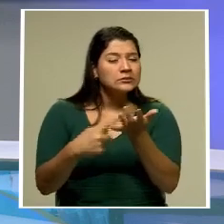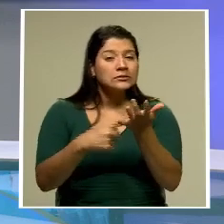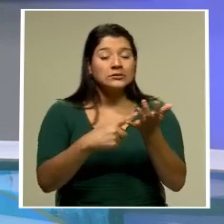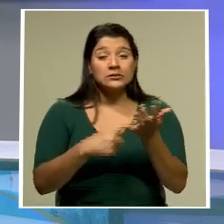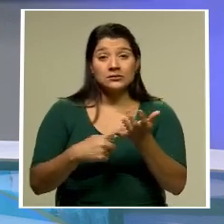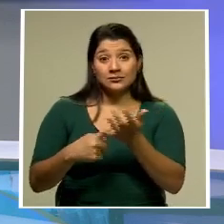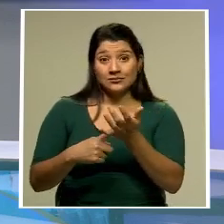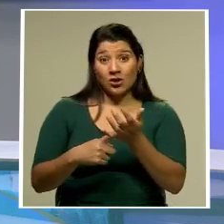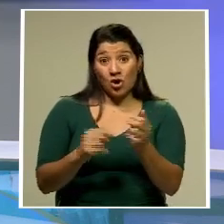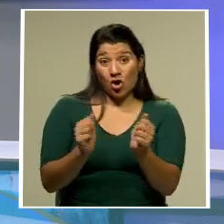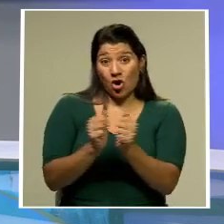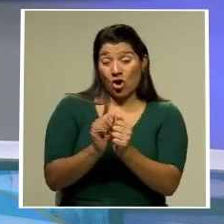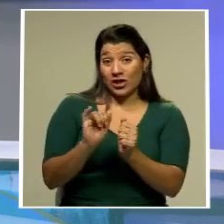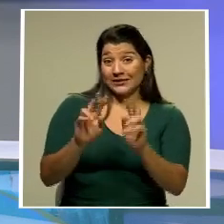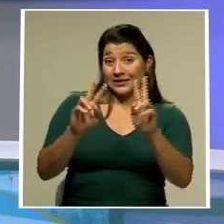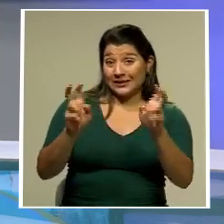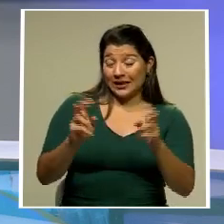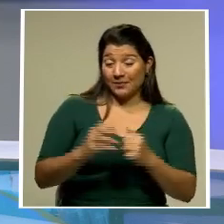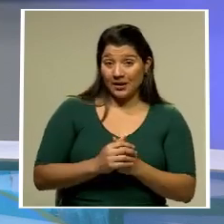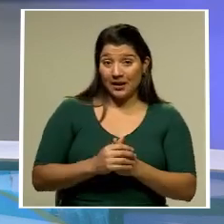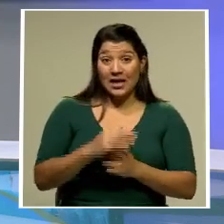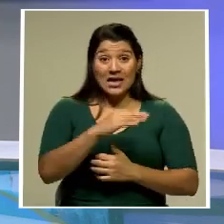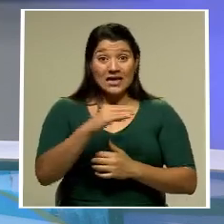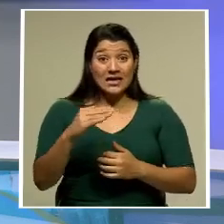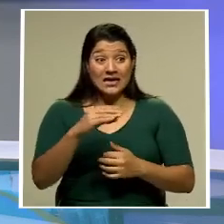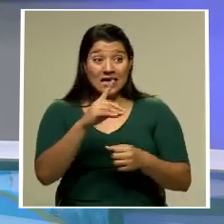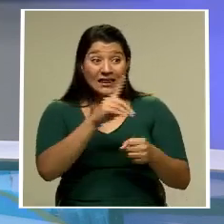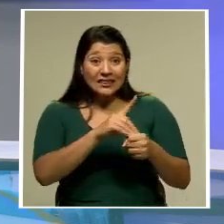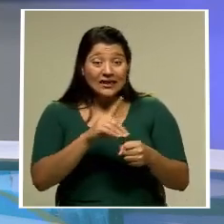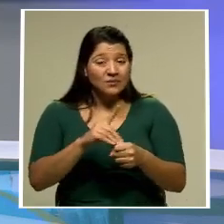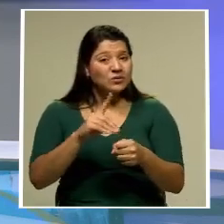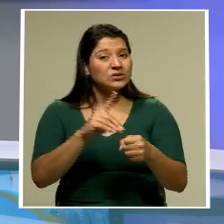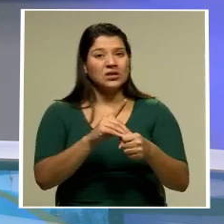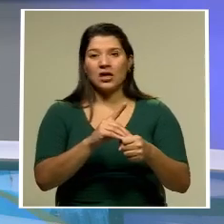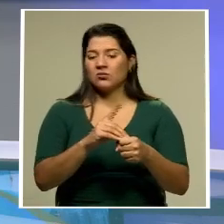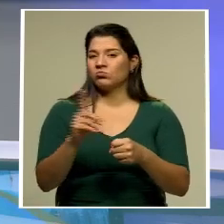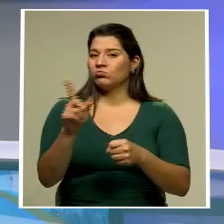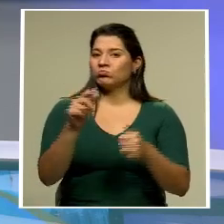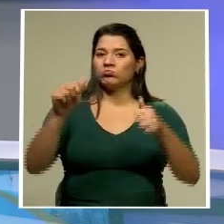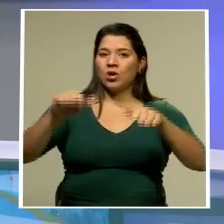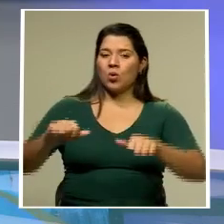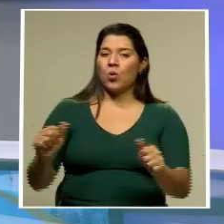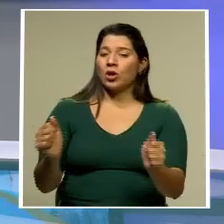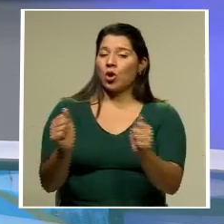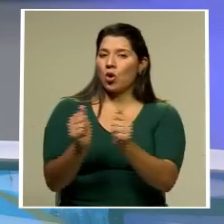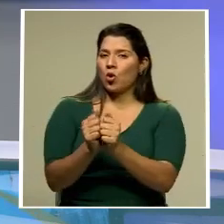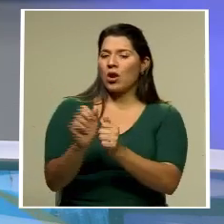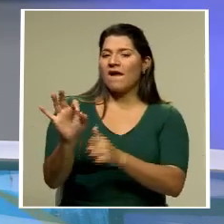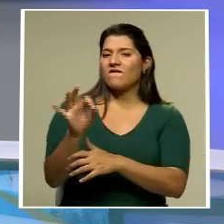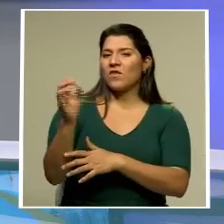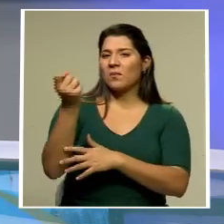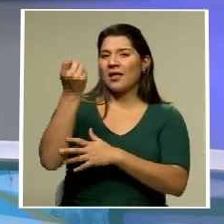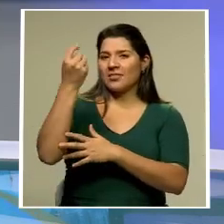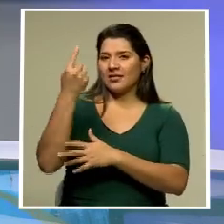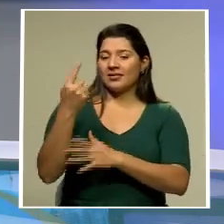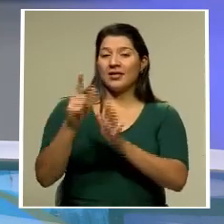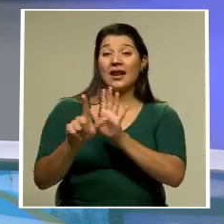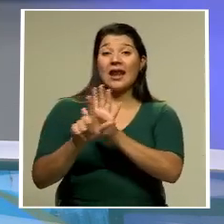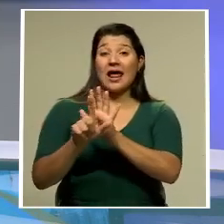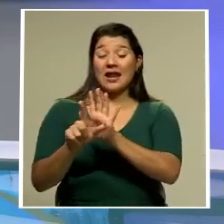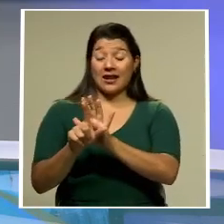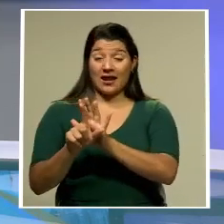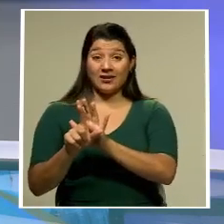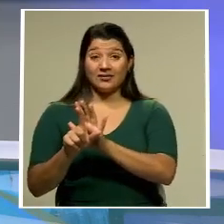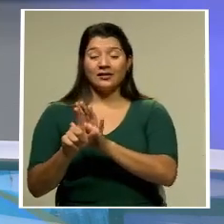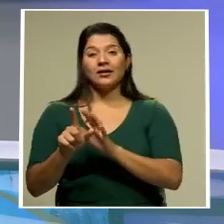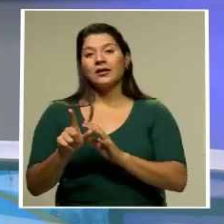este candente tema y donde los legisladores chocan con la interpretación que se le da a la ley que se creó para